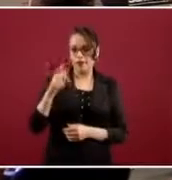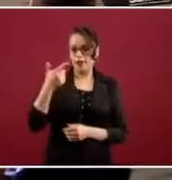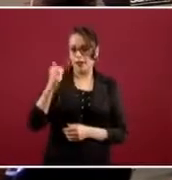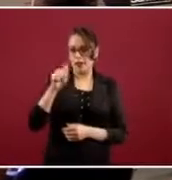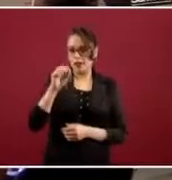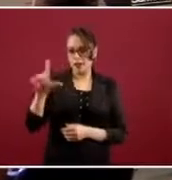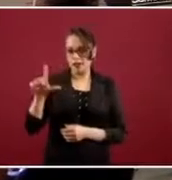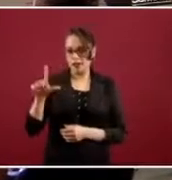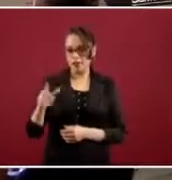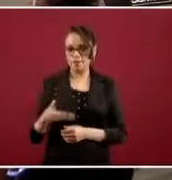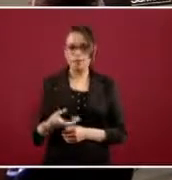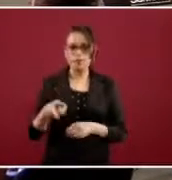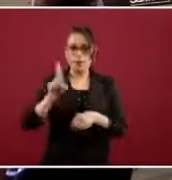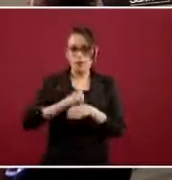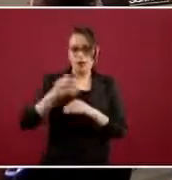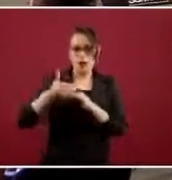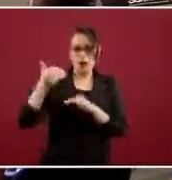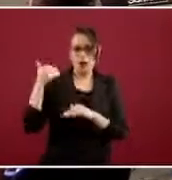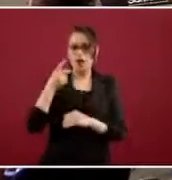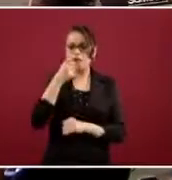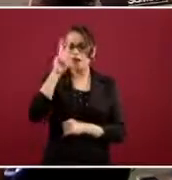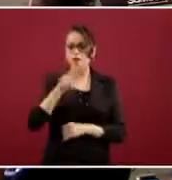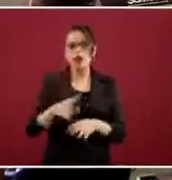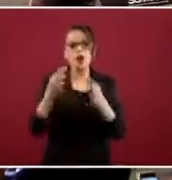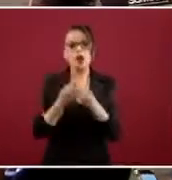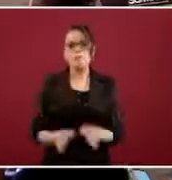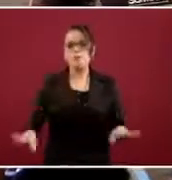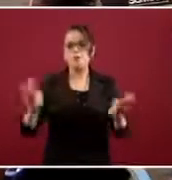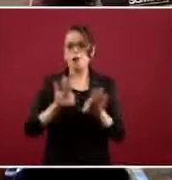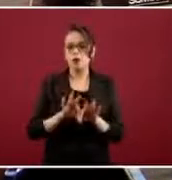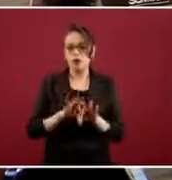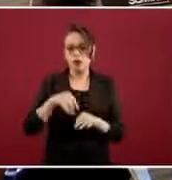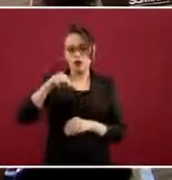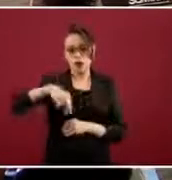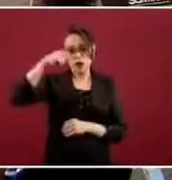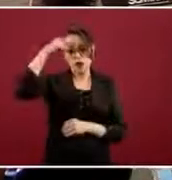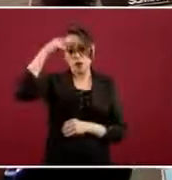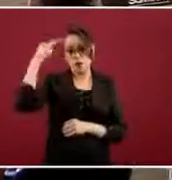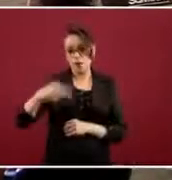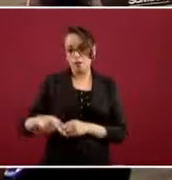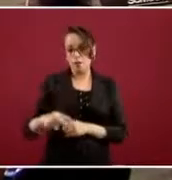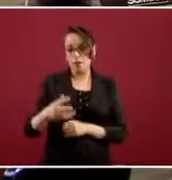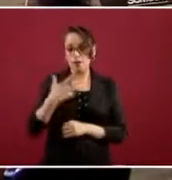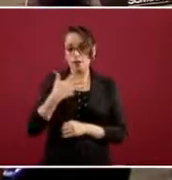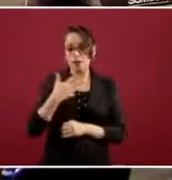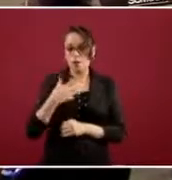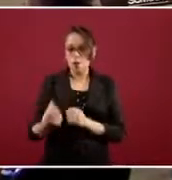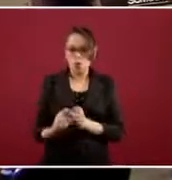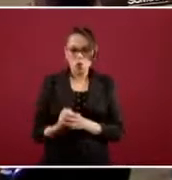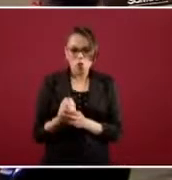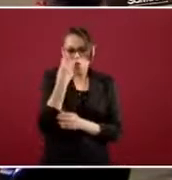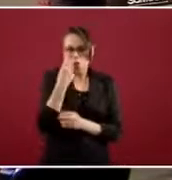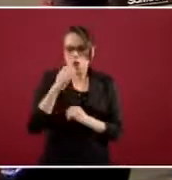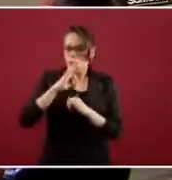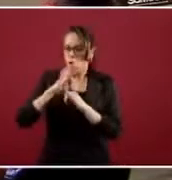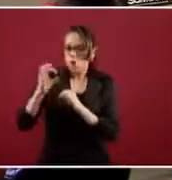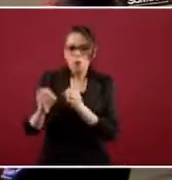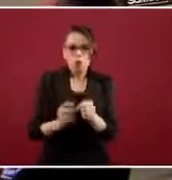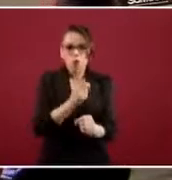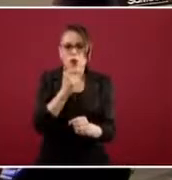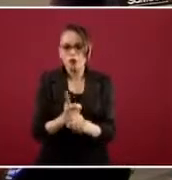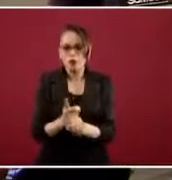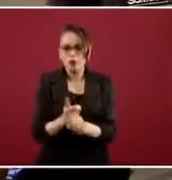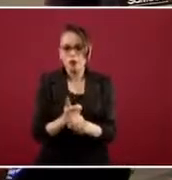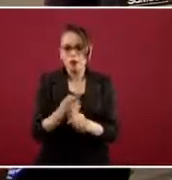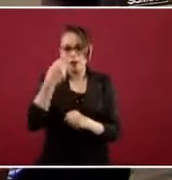nos decía que era muy importante y que México tenía una oportunidad histórica y una oportunidad única de, en la medida en